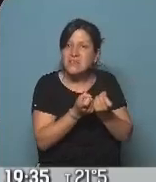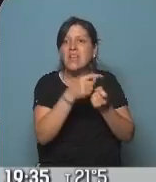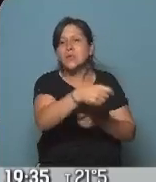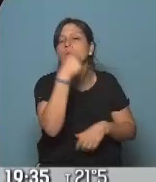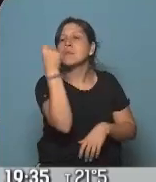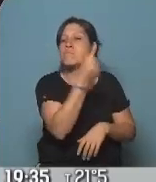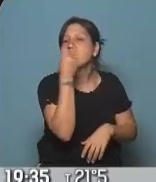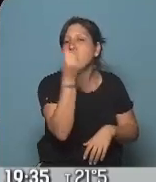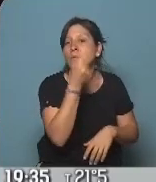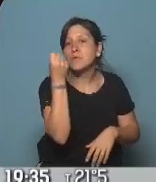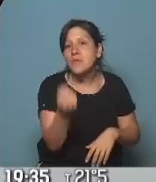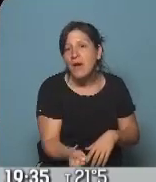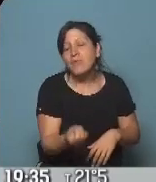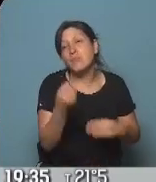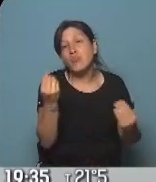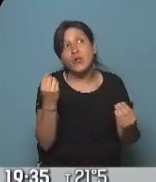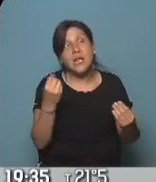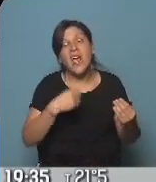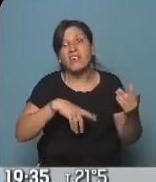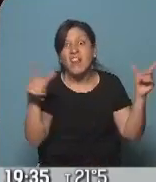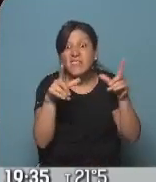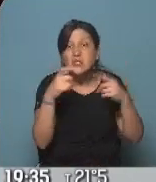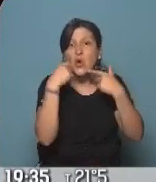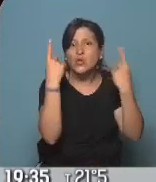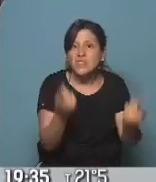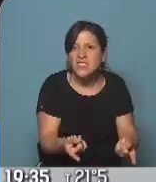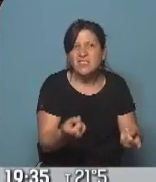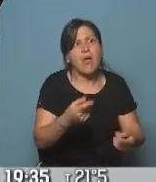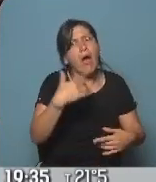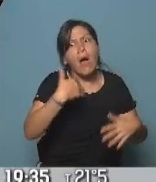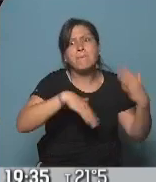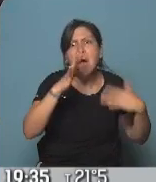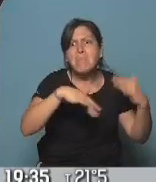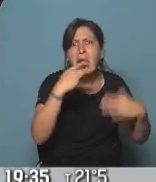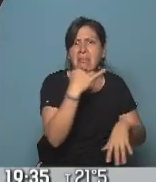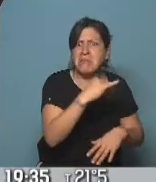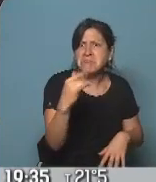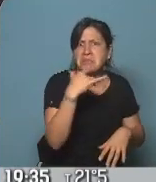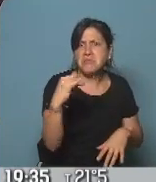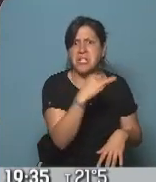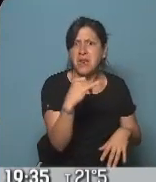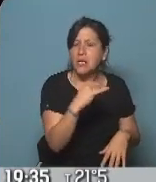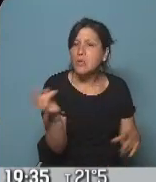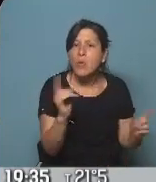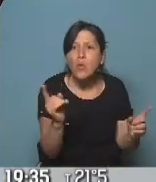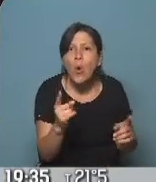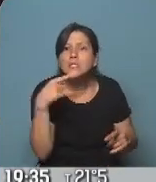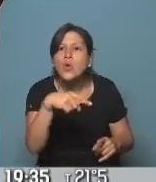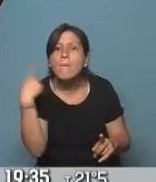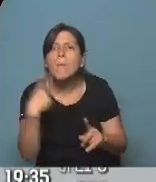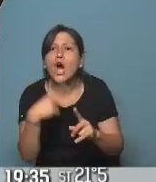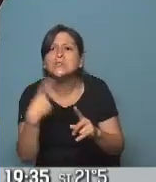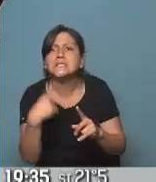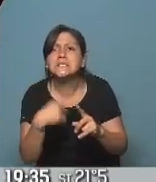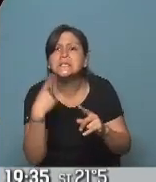toman con muy más mujeres están denunciando como algo negativo y no es algo muy positivo que se animen a pedir ayuda se animen a